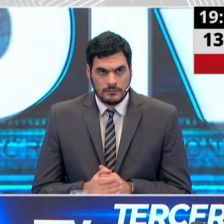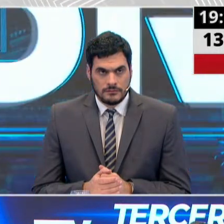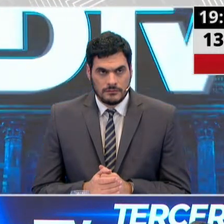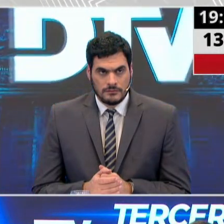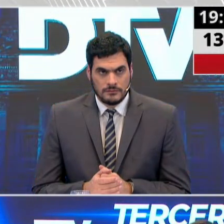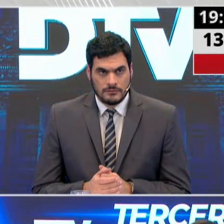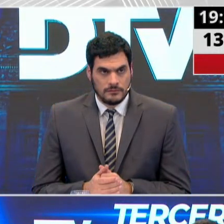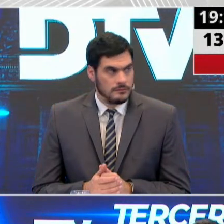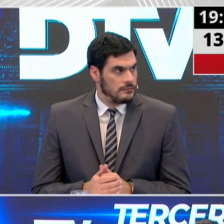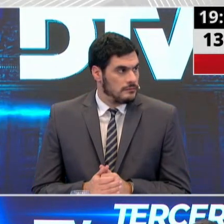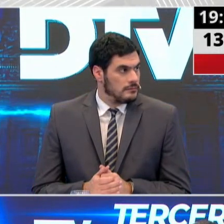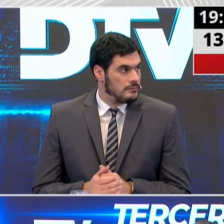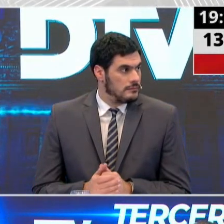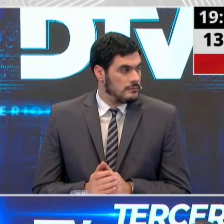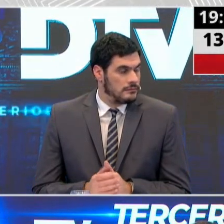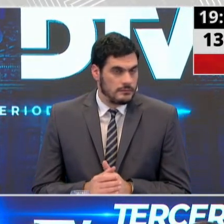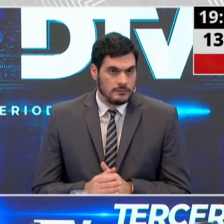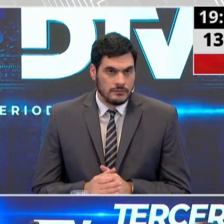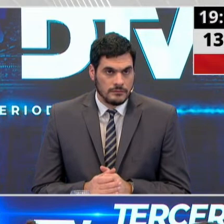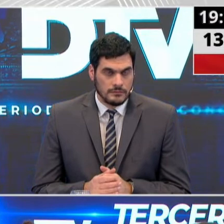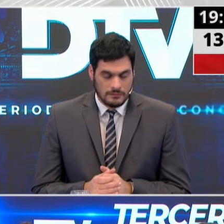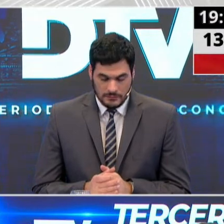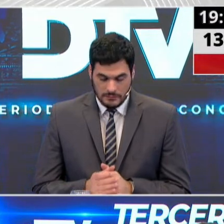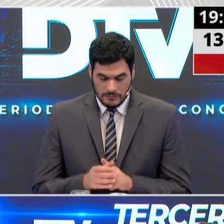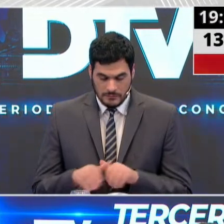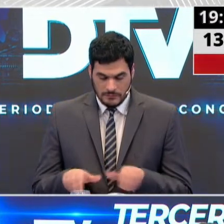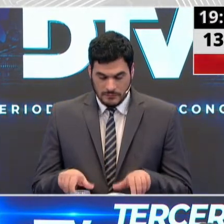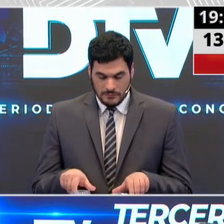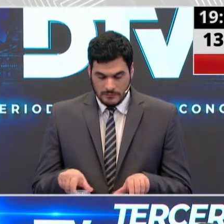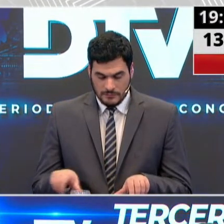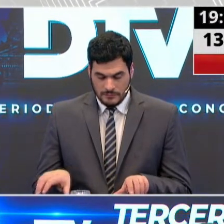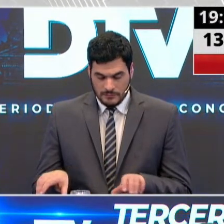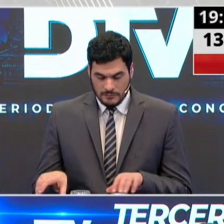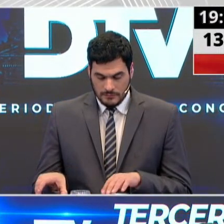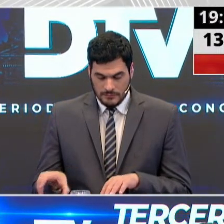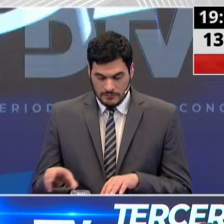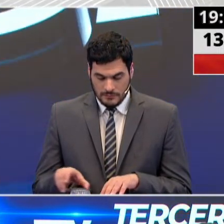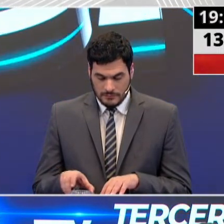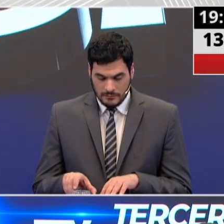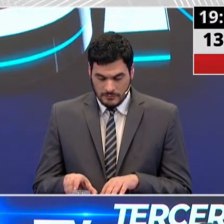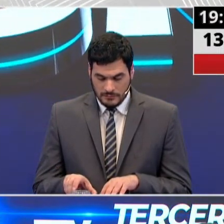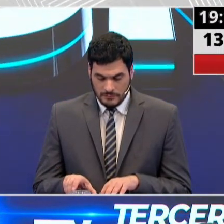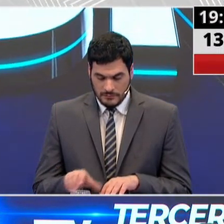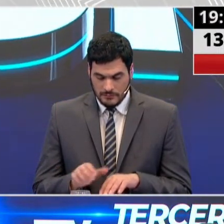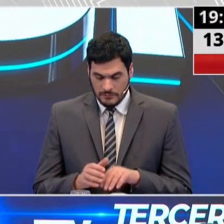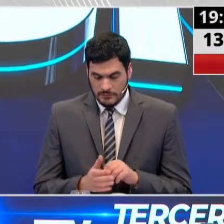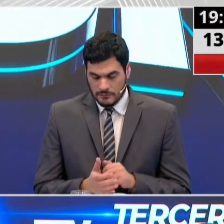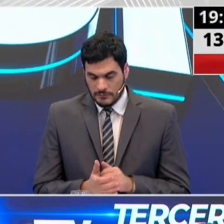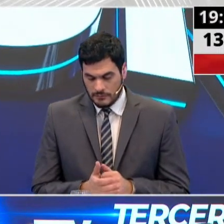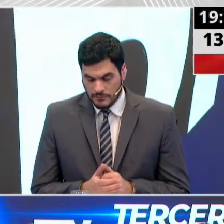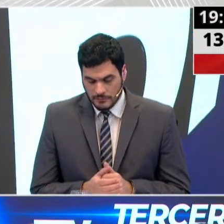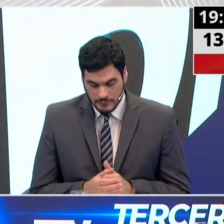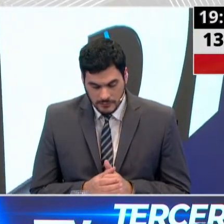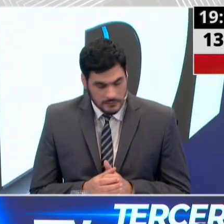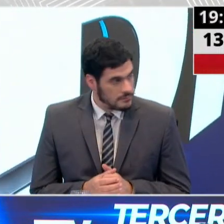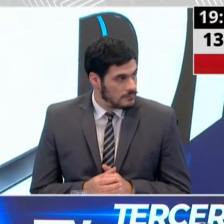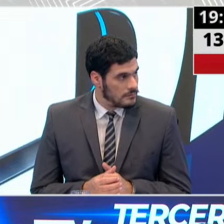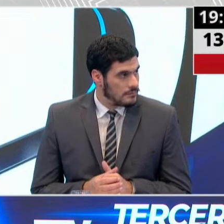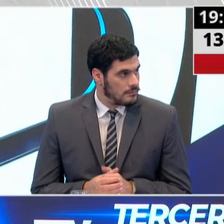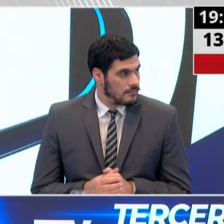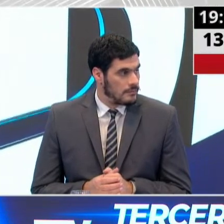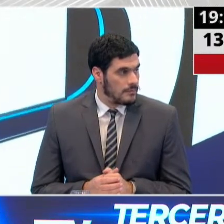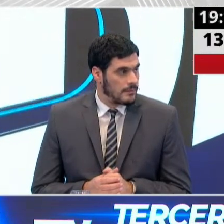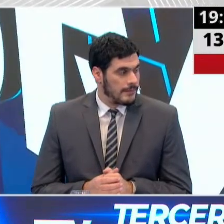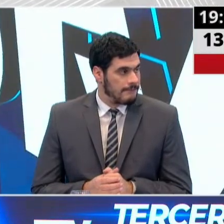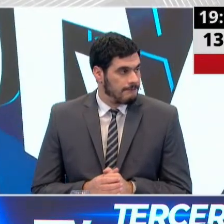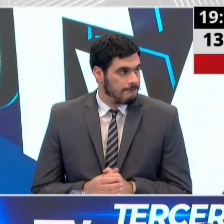experiencia hacia el futuro. ¿Qué tal, diputada? Débora Urieta la saluda. Hola, Débora, ¿cómo estás? Esta semana también